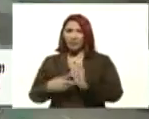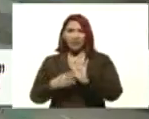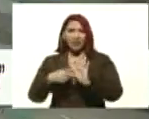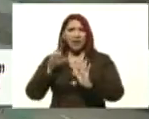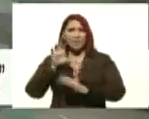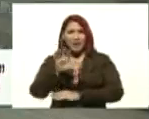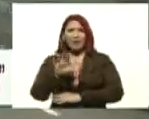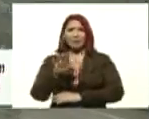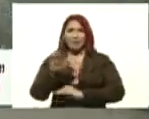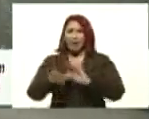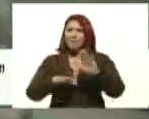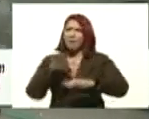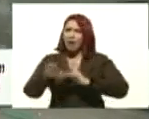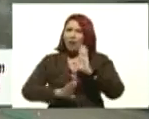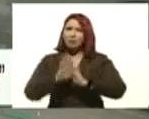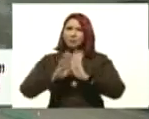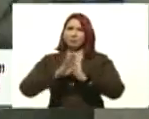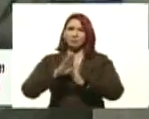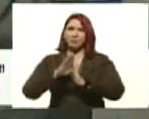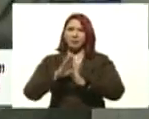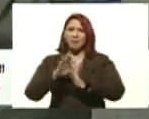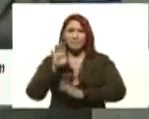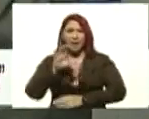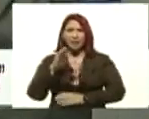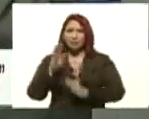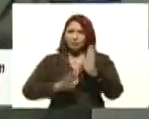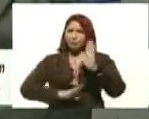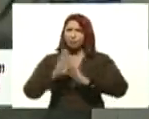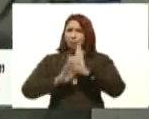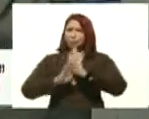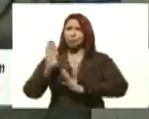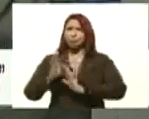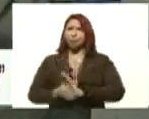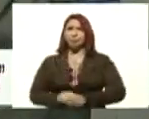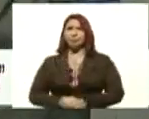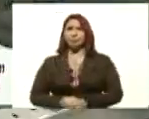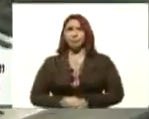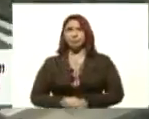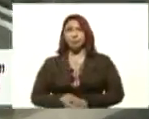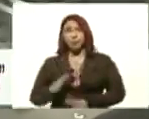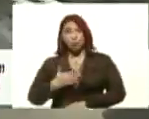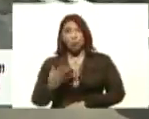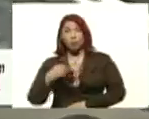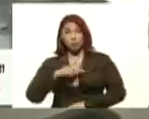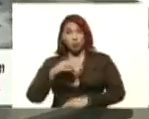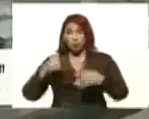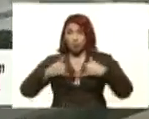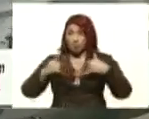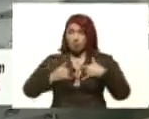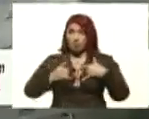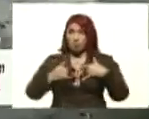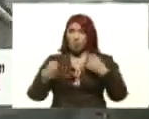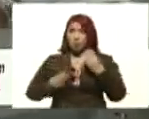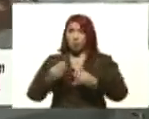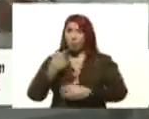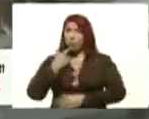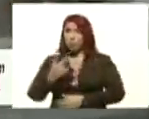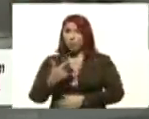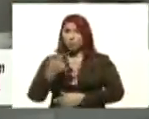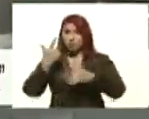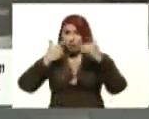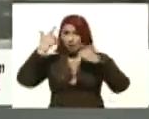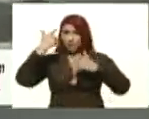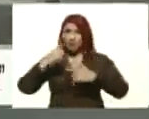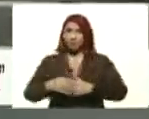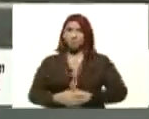país avance, de que este país progrese y de que podamos nosotros mismos, como lo dijo nuestro comandante Chávez,